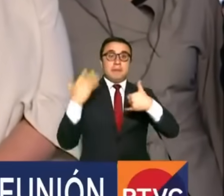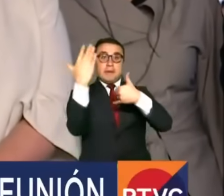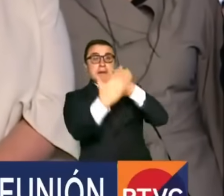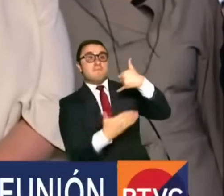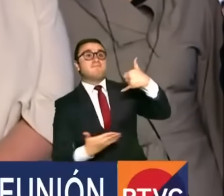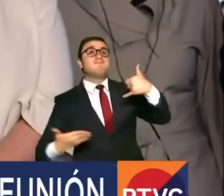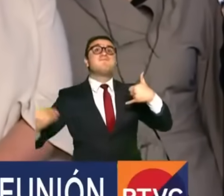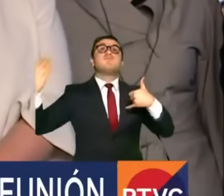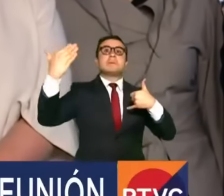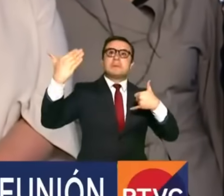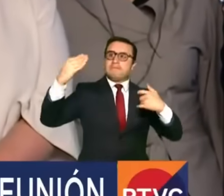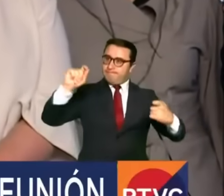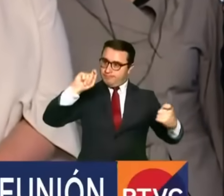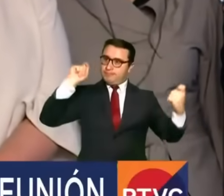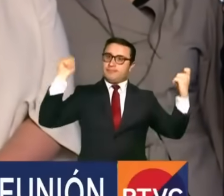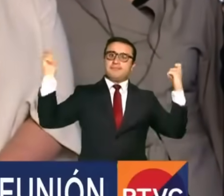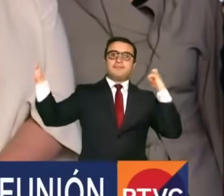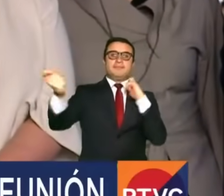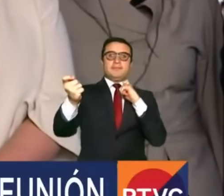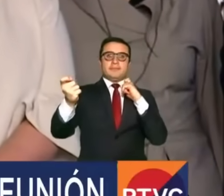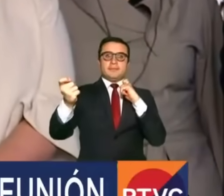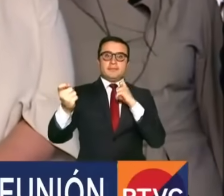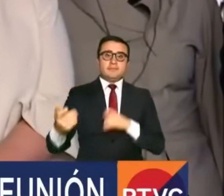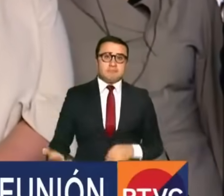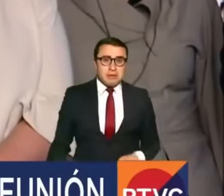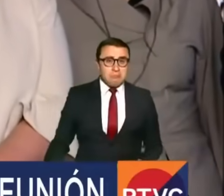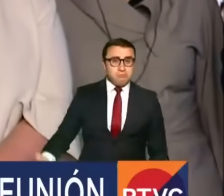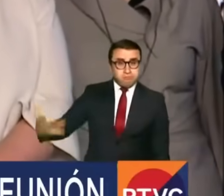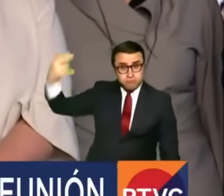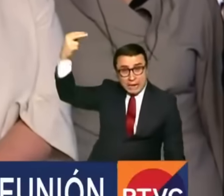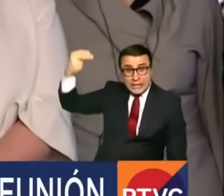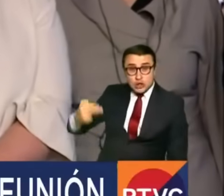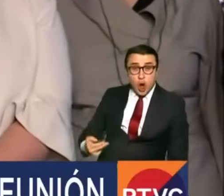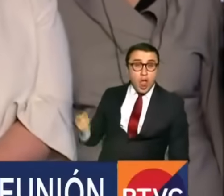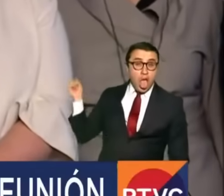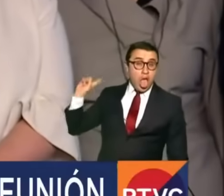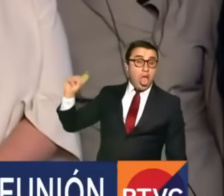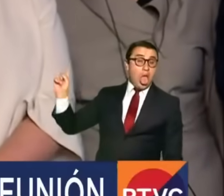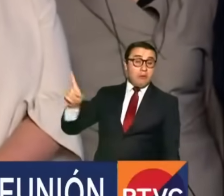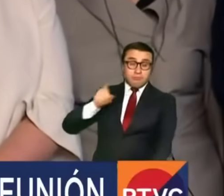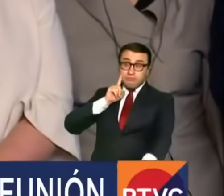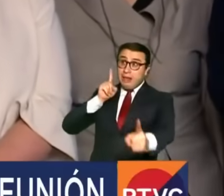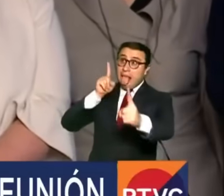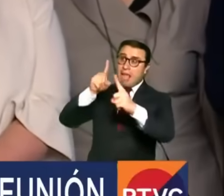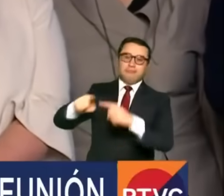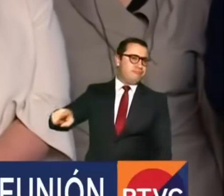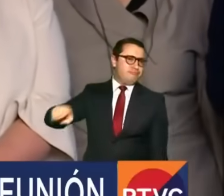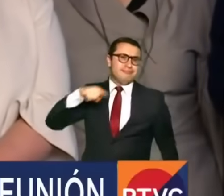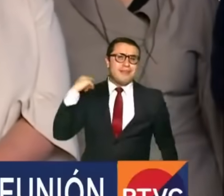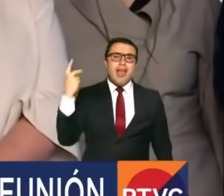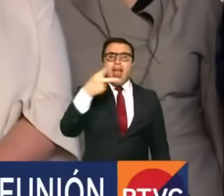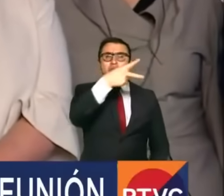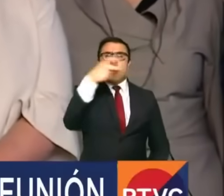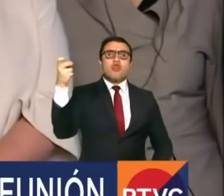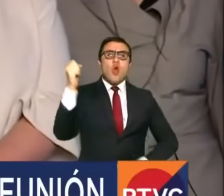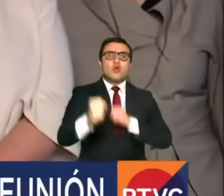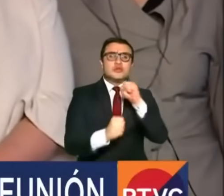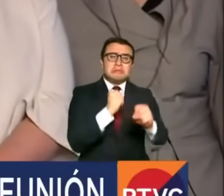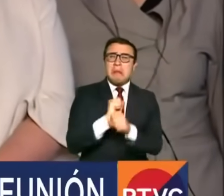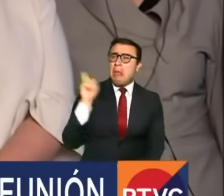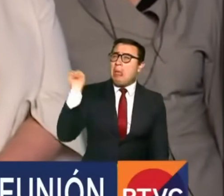territorio. Uno de los grandes fracasos históricos de la nación colombiana, durante 2 siglos de